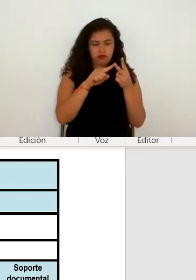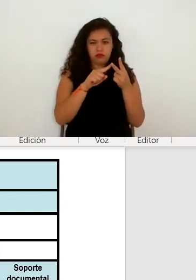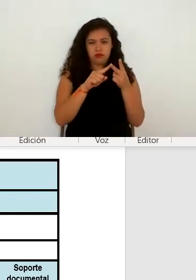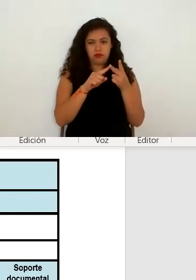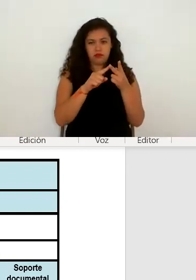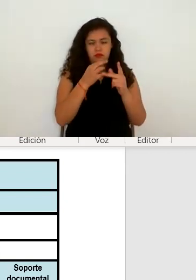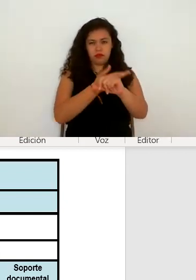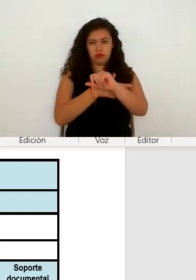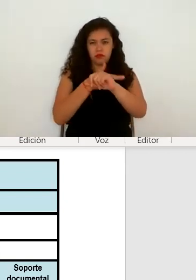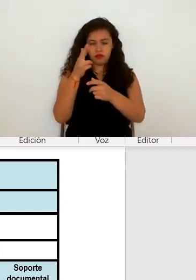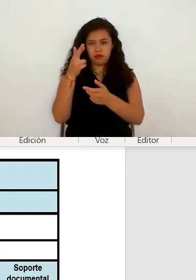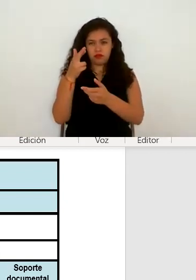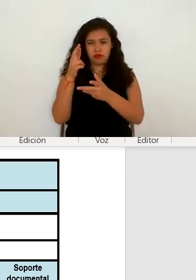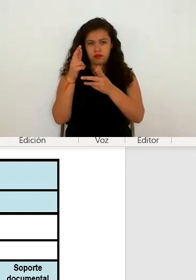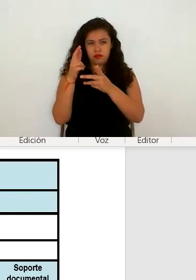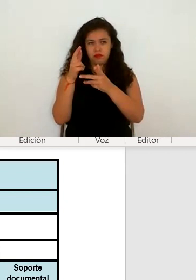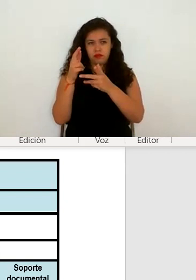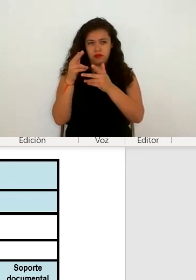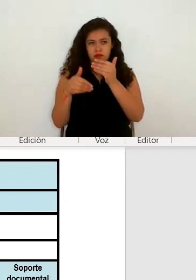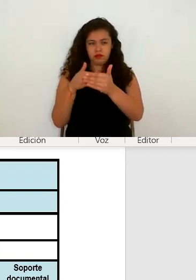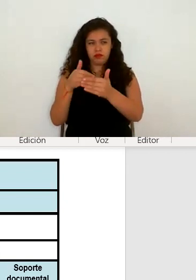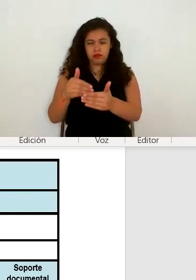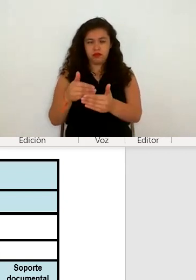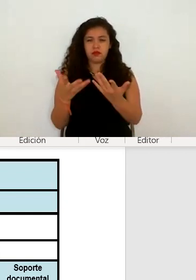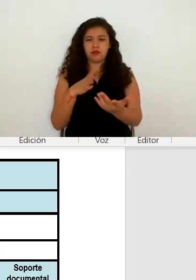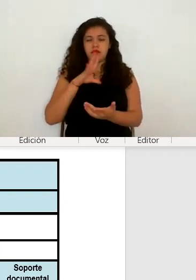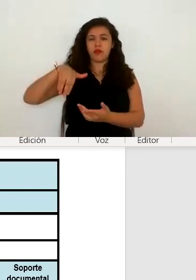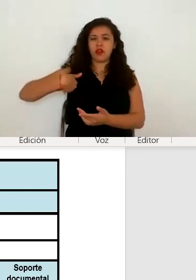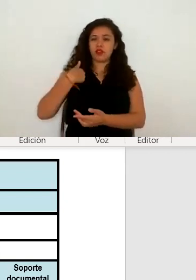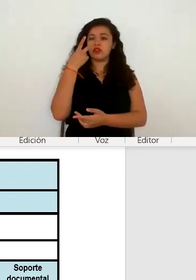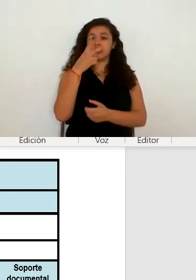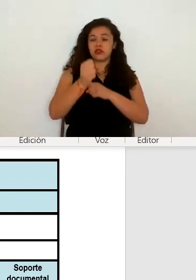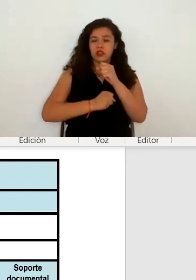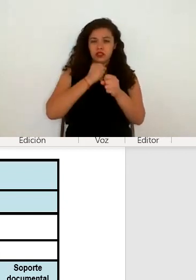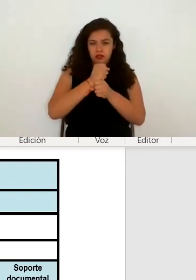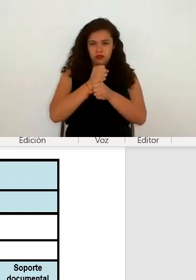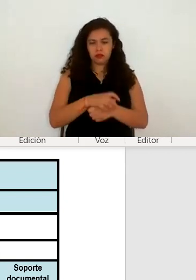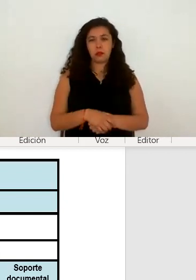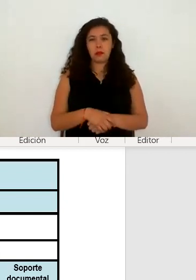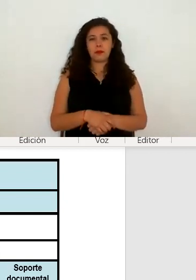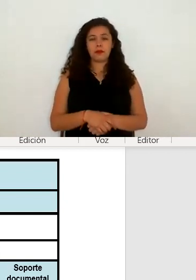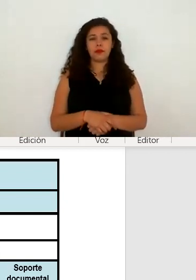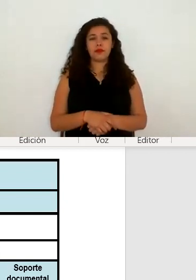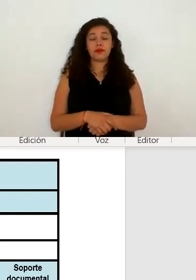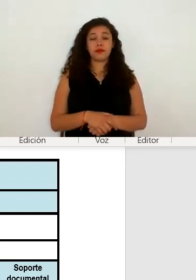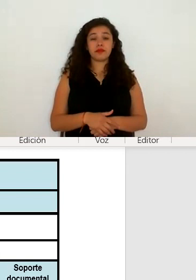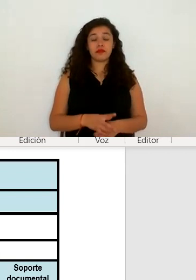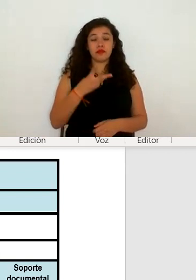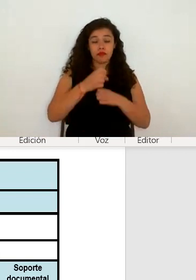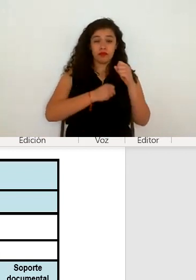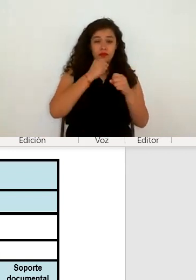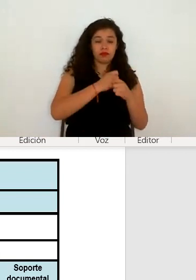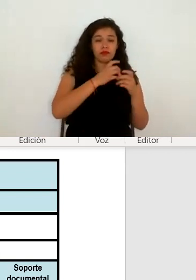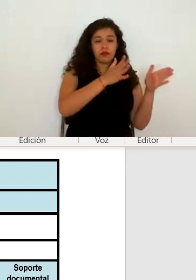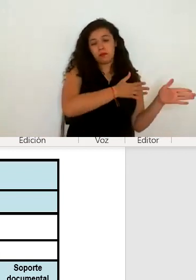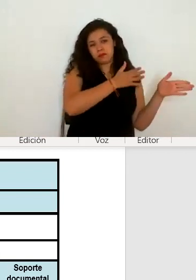es decir, en sus oficinas, los conservan 2 años. Después, en el archivo de